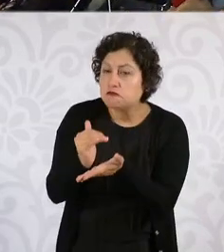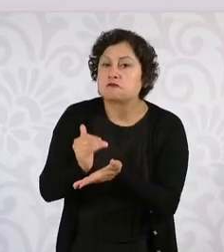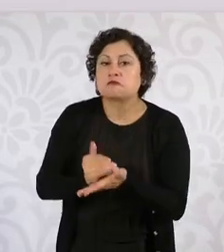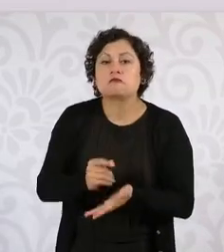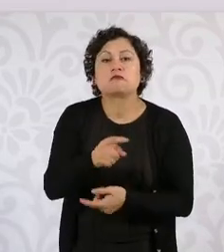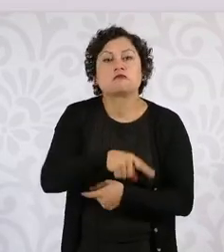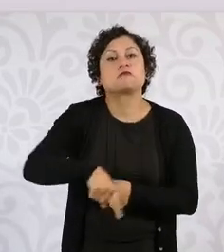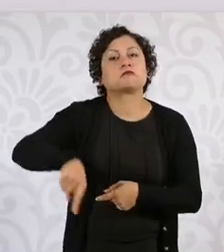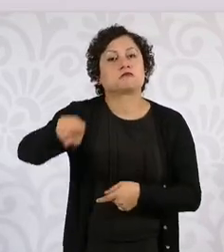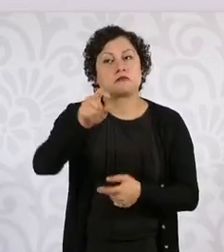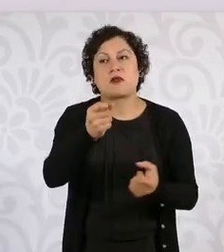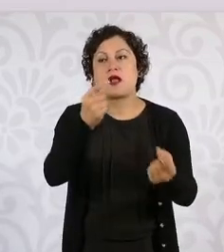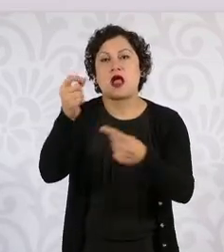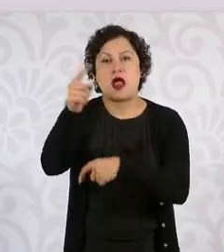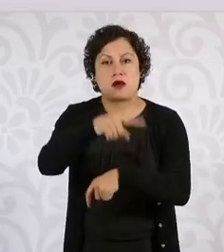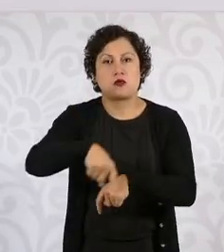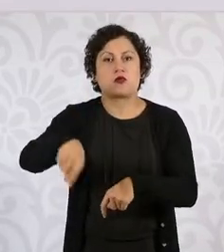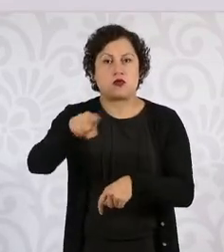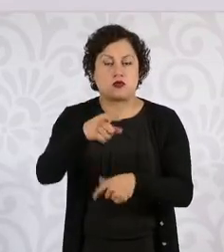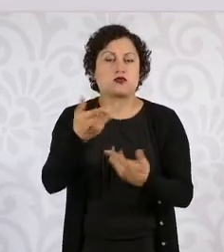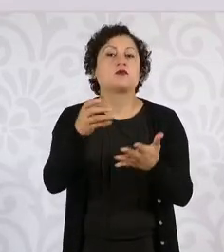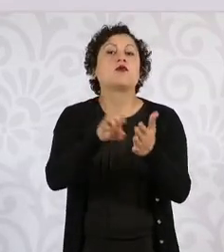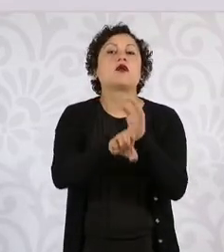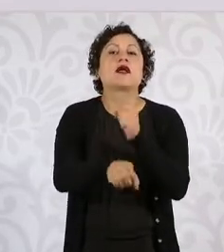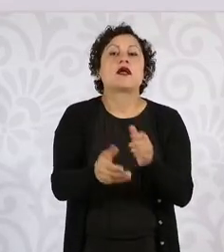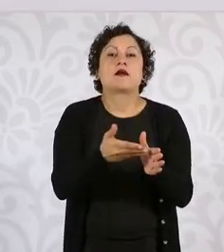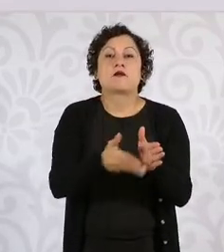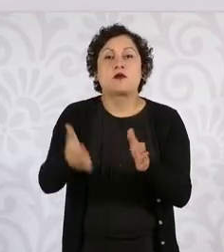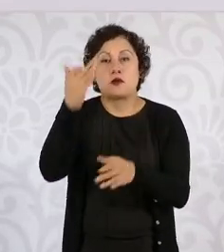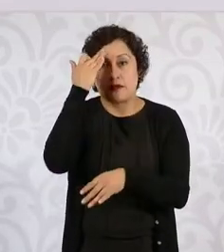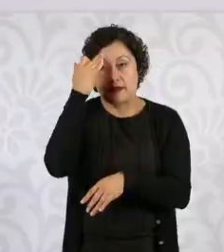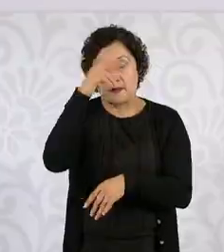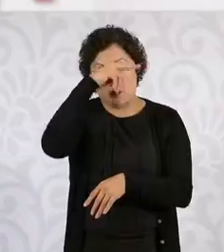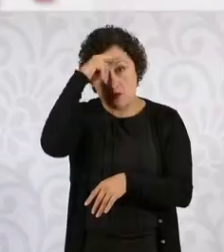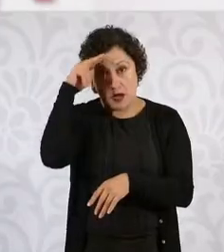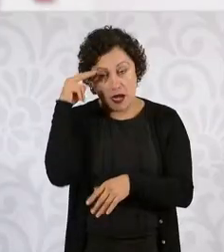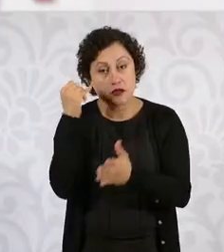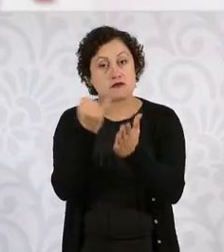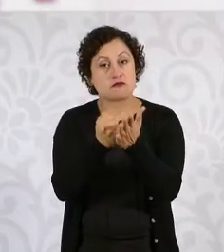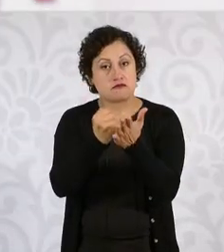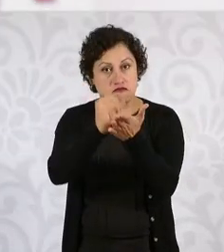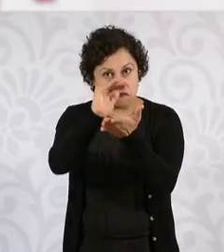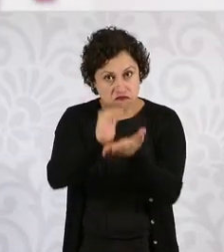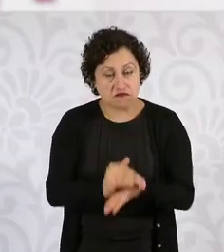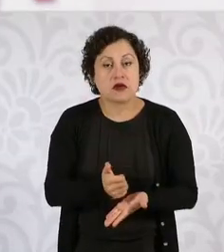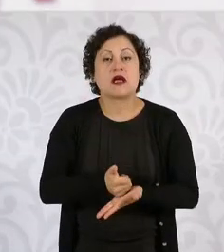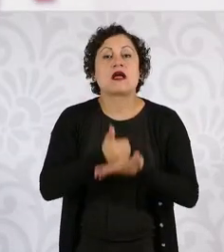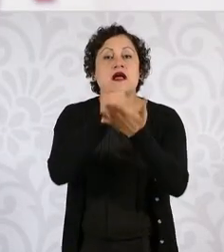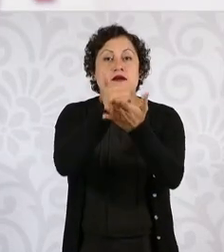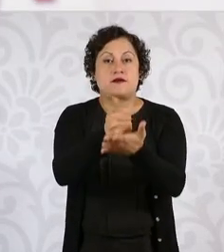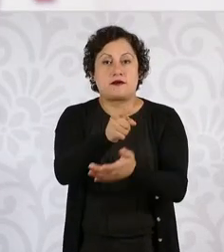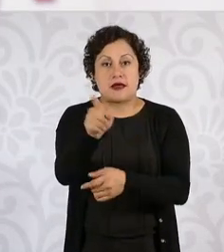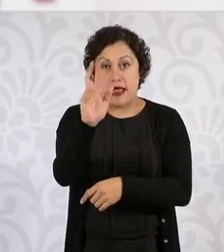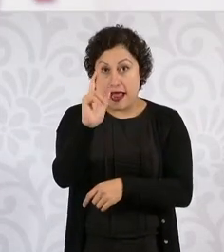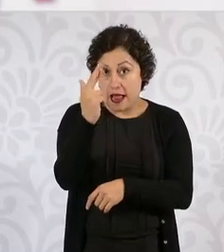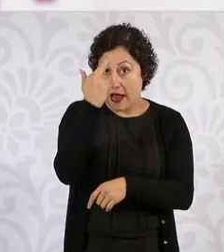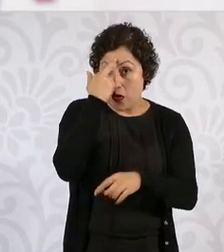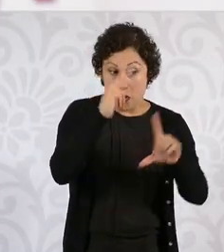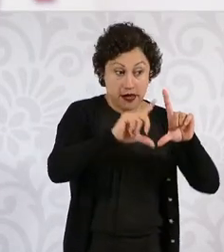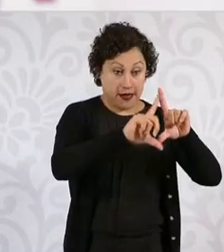requieren, particularmente la tarifa de verano. Recuerden que el precio de la electricidad en México, la tarifa